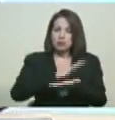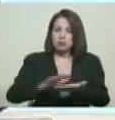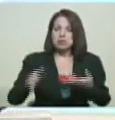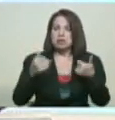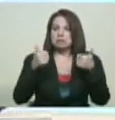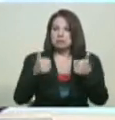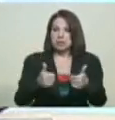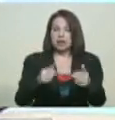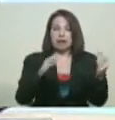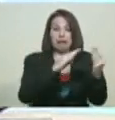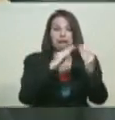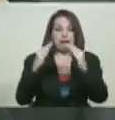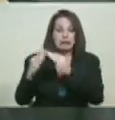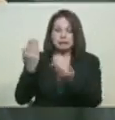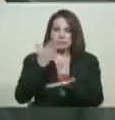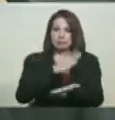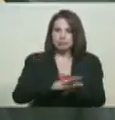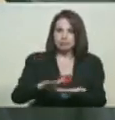vivienda pública